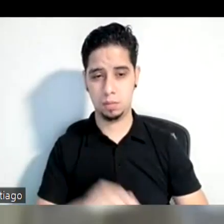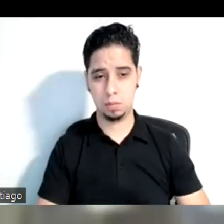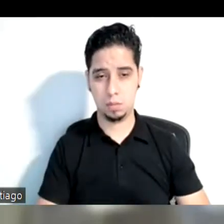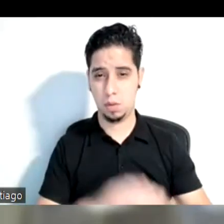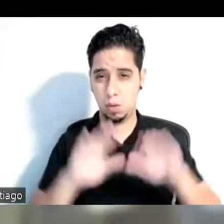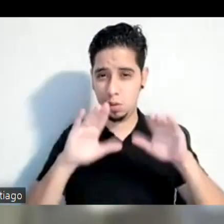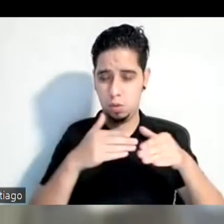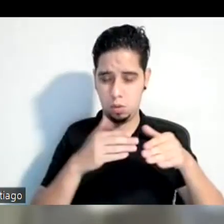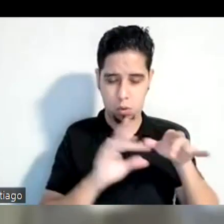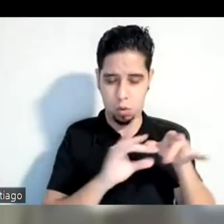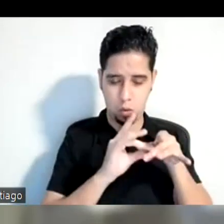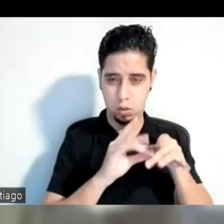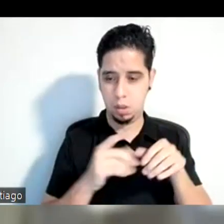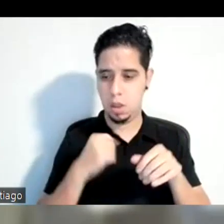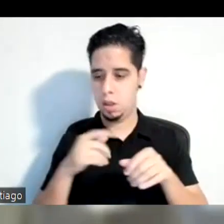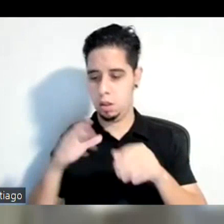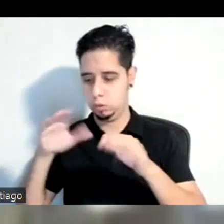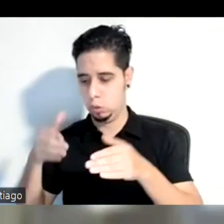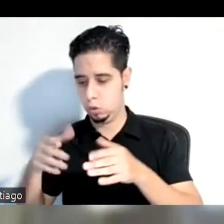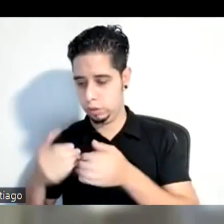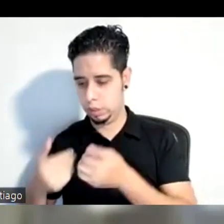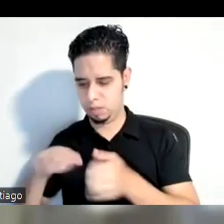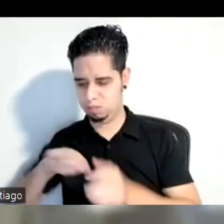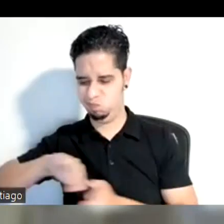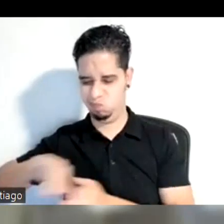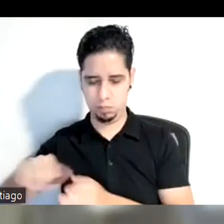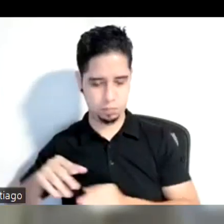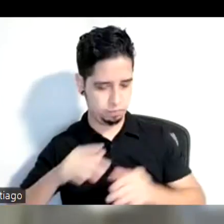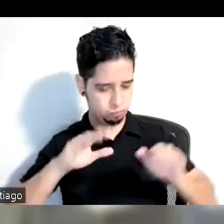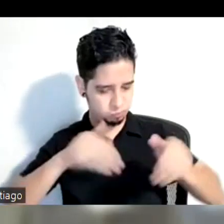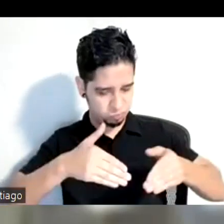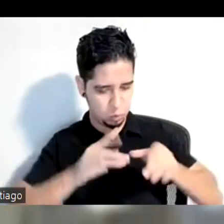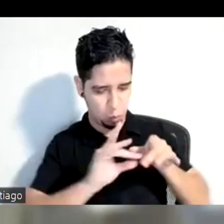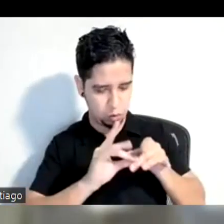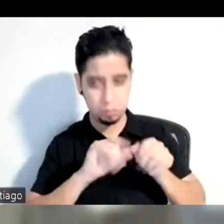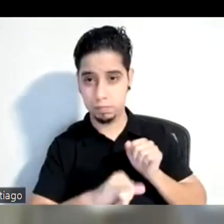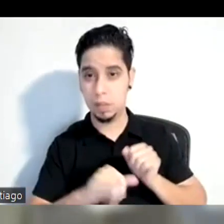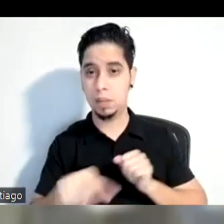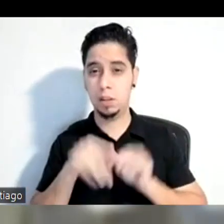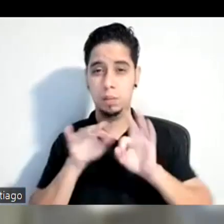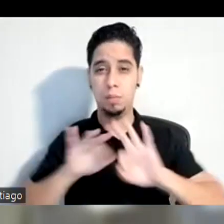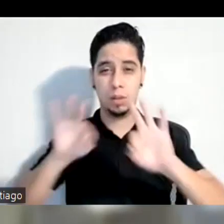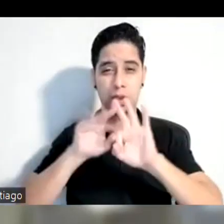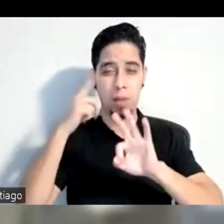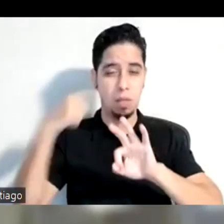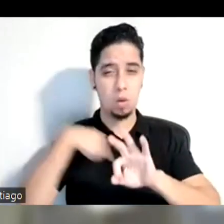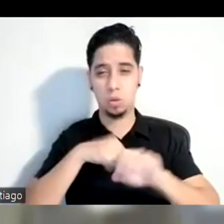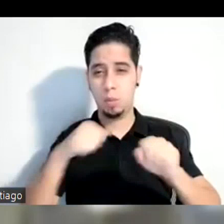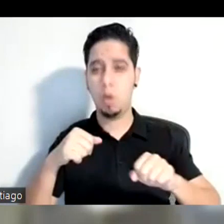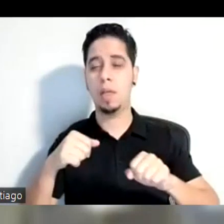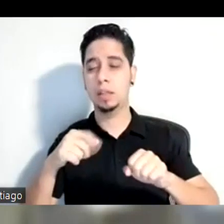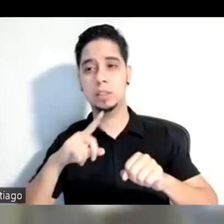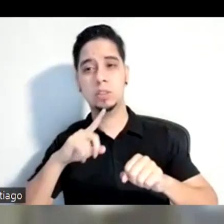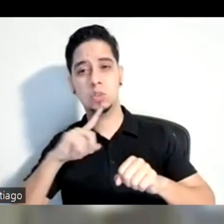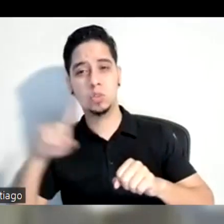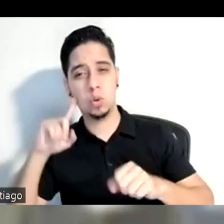concentramos siempre en lo que los une, no en lo que los separa. Yo creo que esa es la clave para que podamos lograr esta integración que estamos buscando, ¿no?